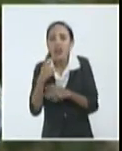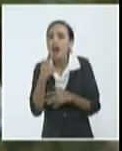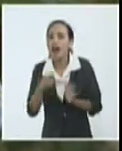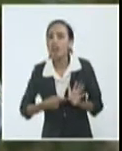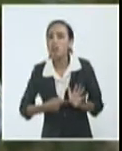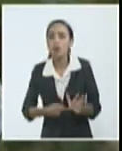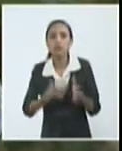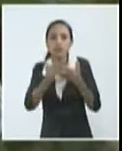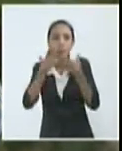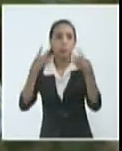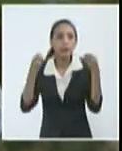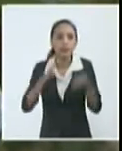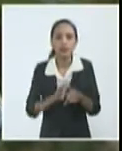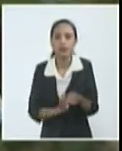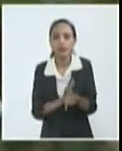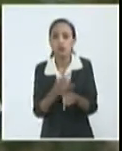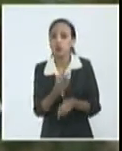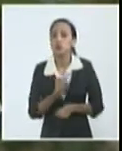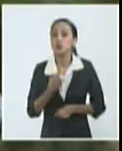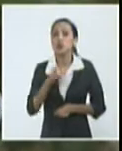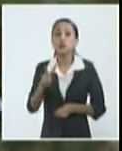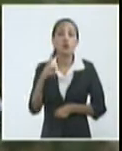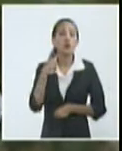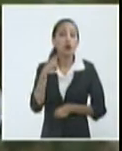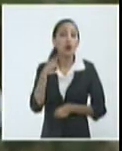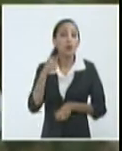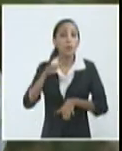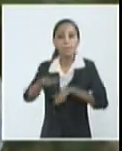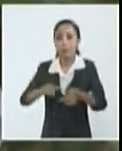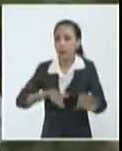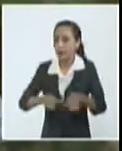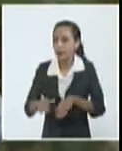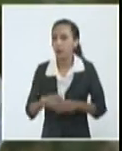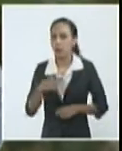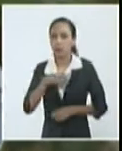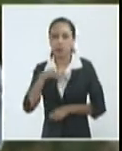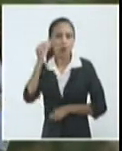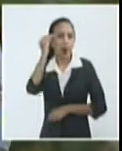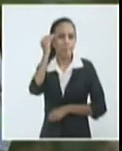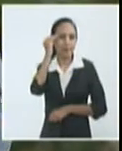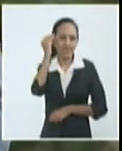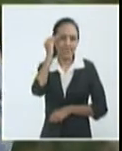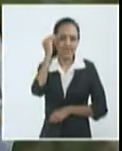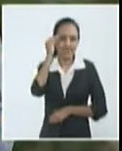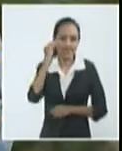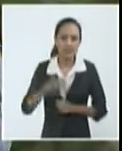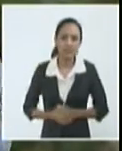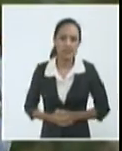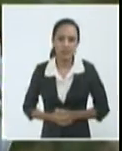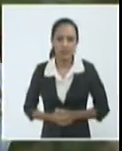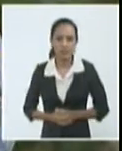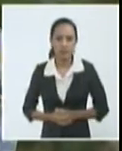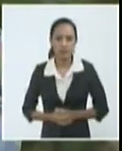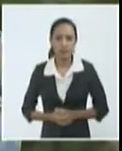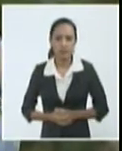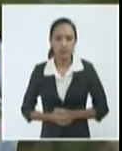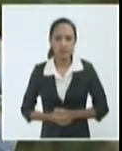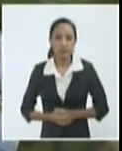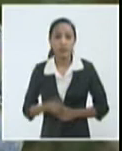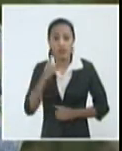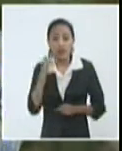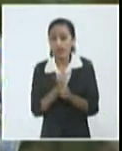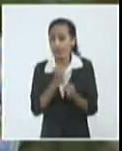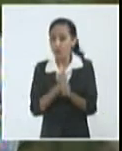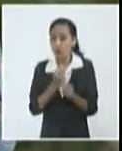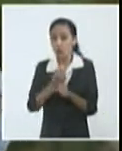Nosotros durante casi 2 años nos hemos preparado, tenemos aprendizaje, se ha consolidado un método cubano basado en ciencia e innovación que nos